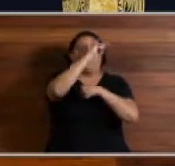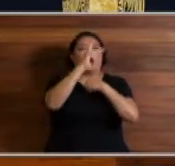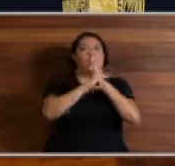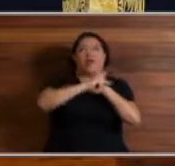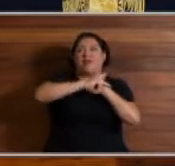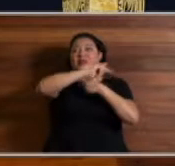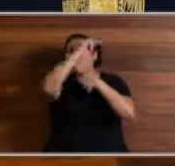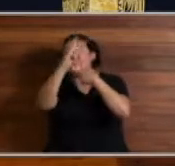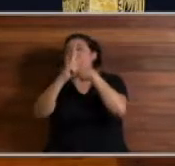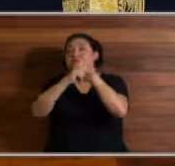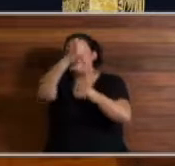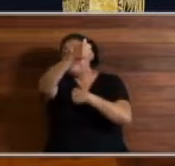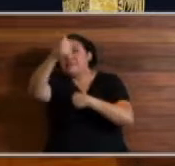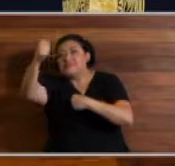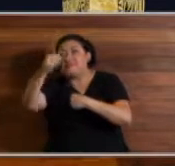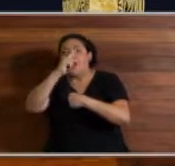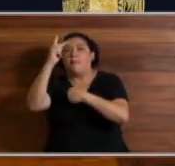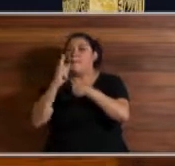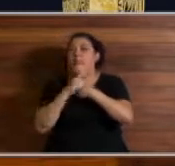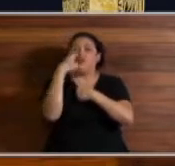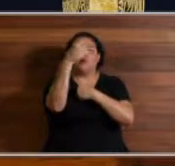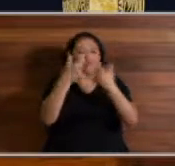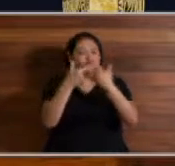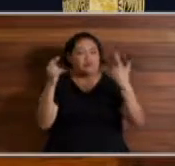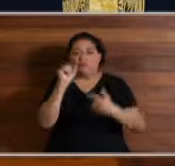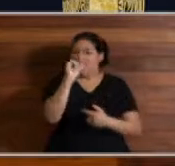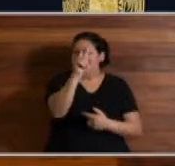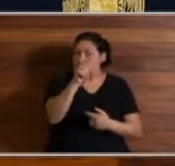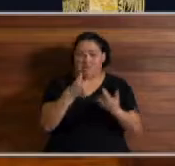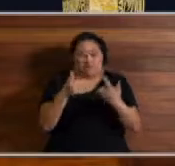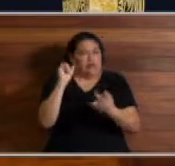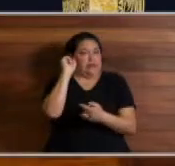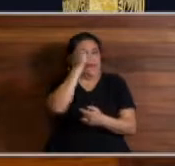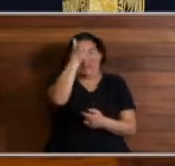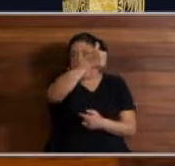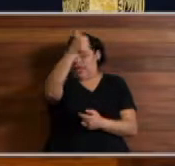efectivamente tiene su propia historia, su propia,